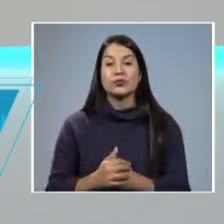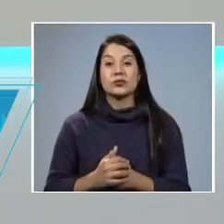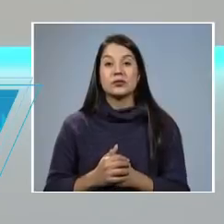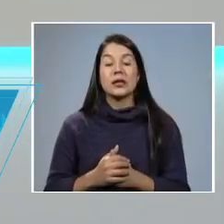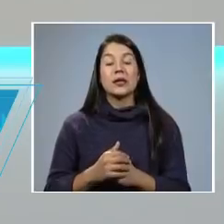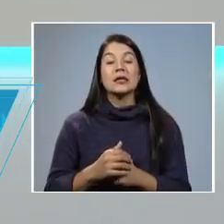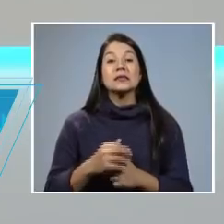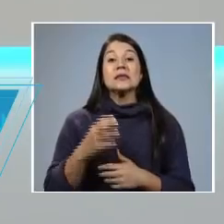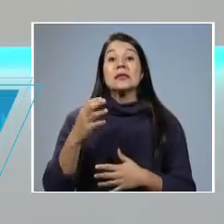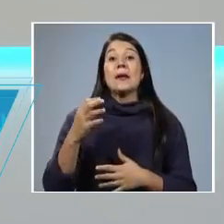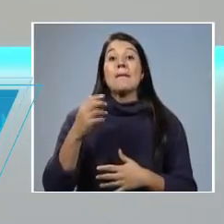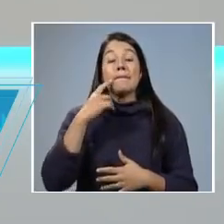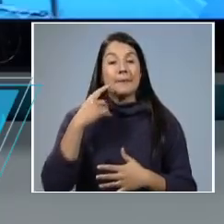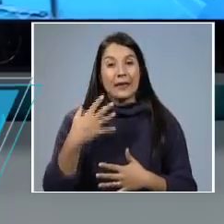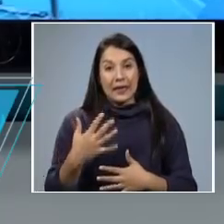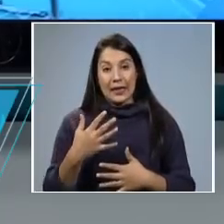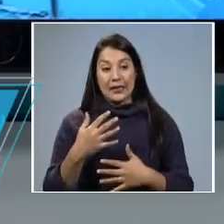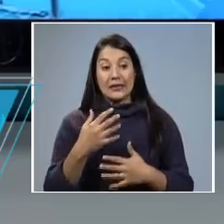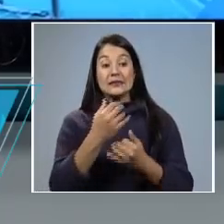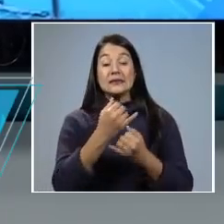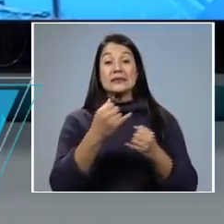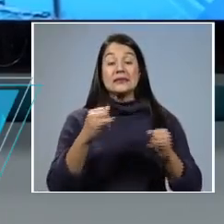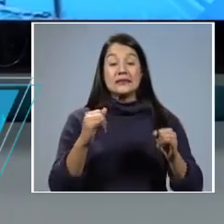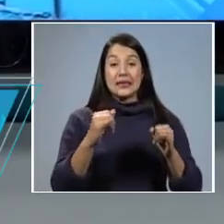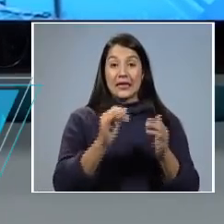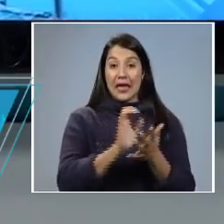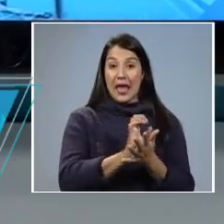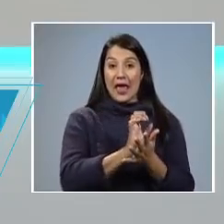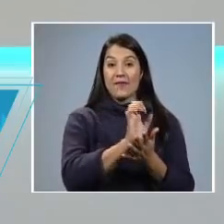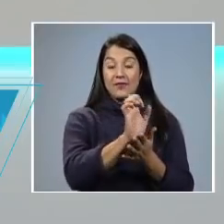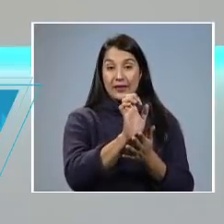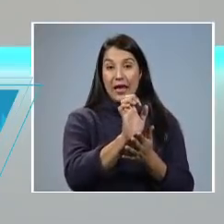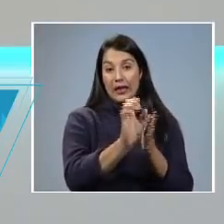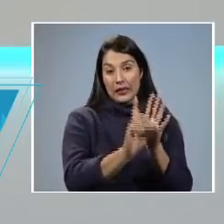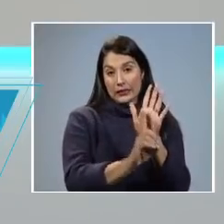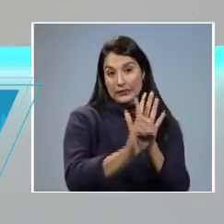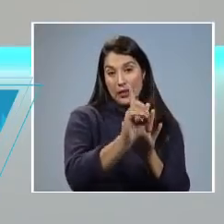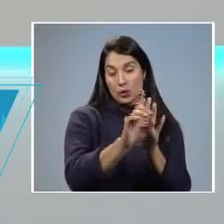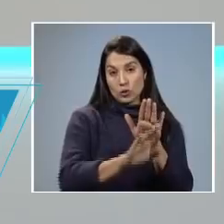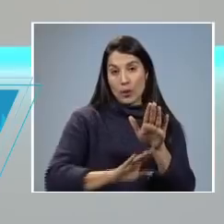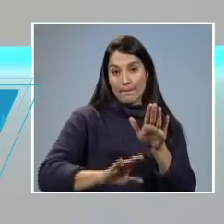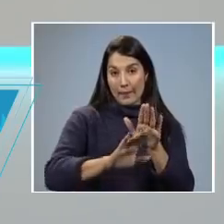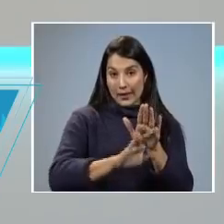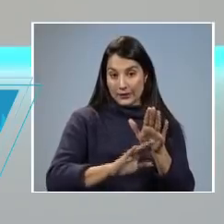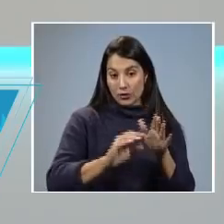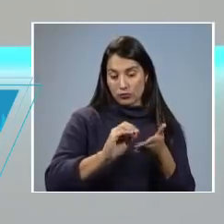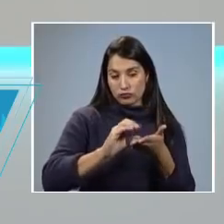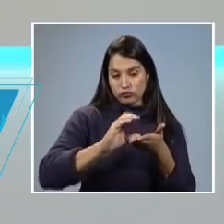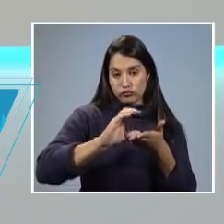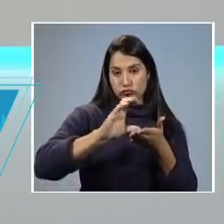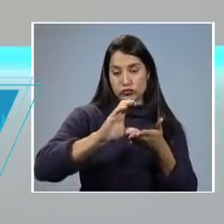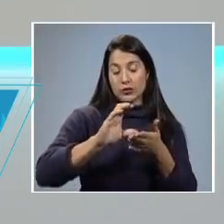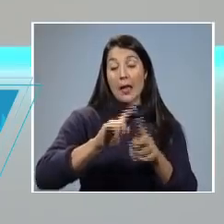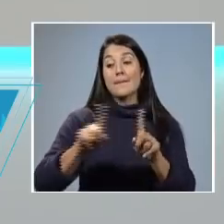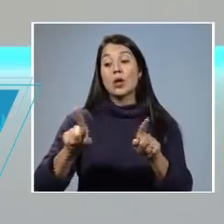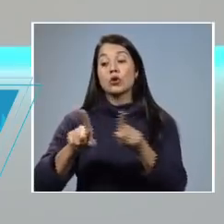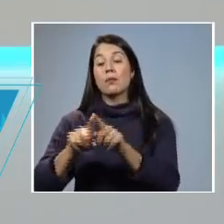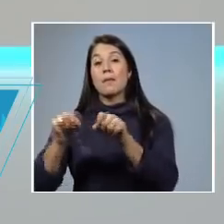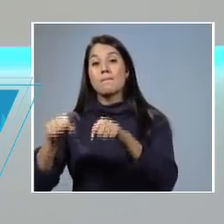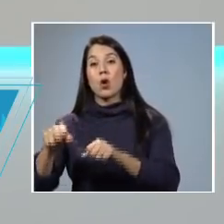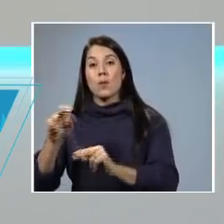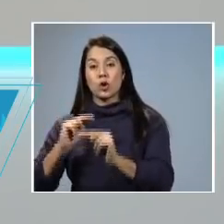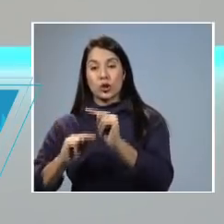el cual, sin evitar el crecimiento más básico, podamos llegar a un tipo de